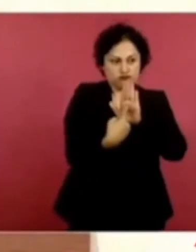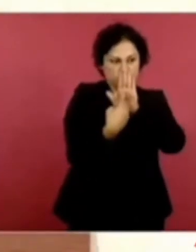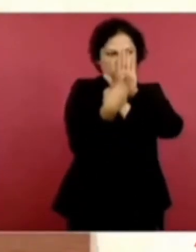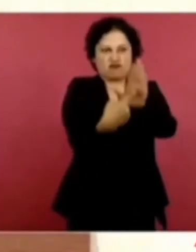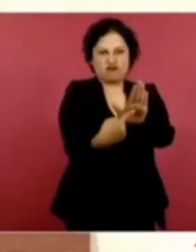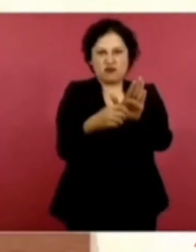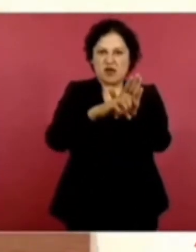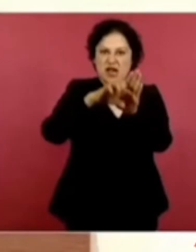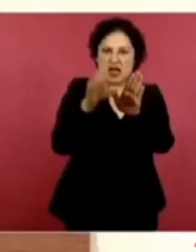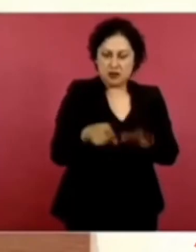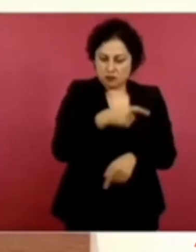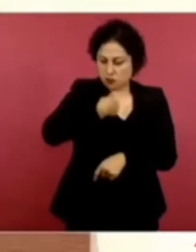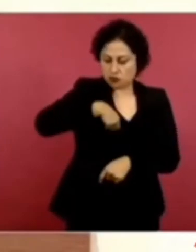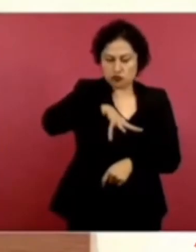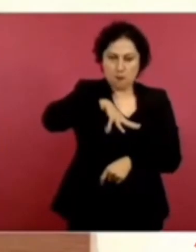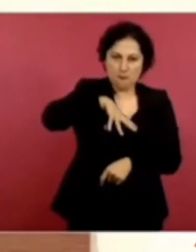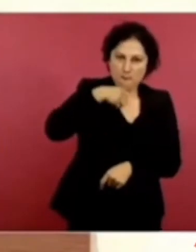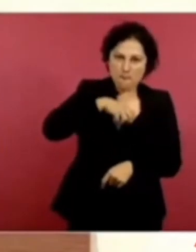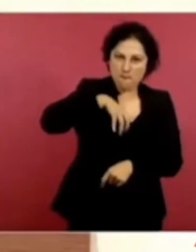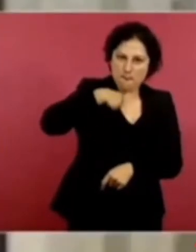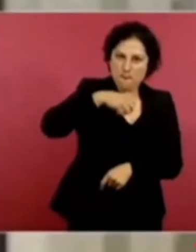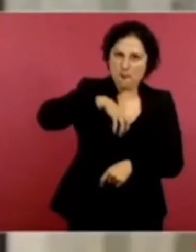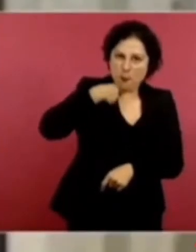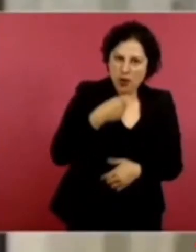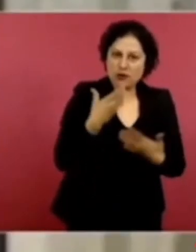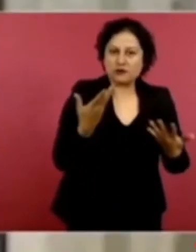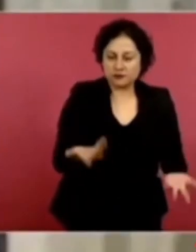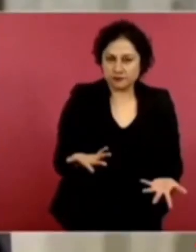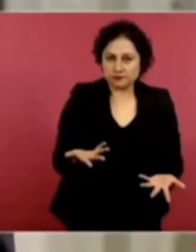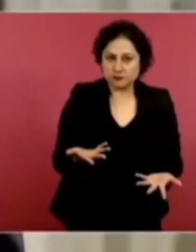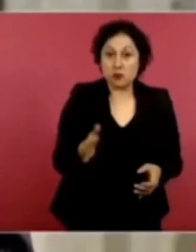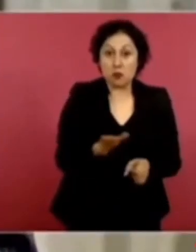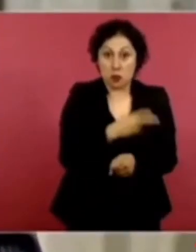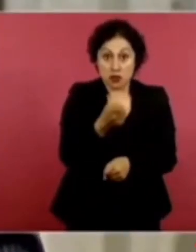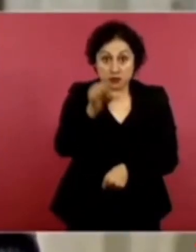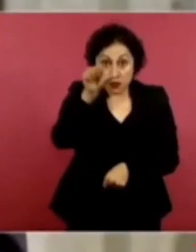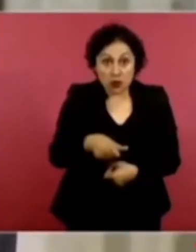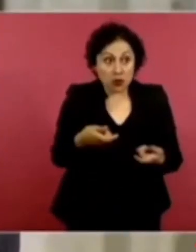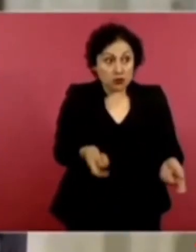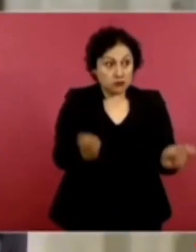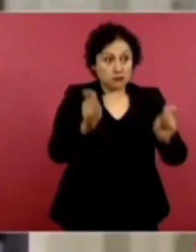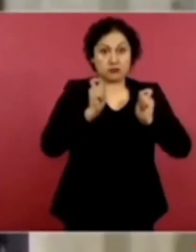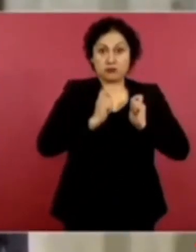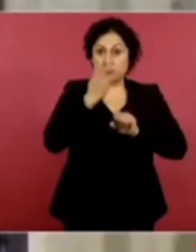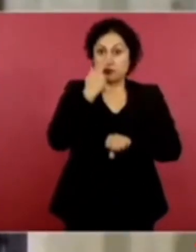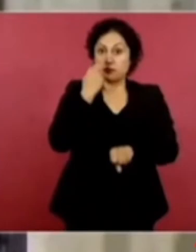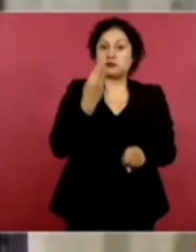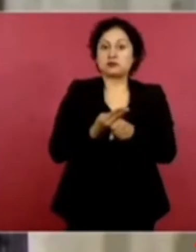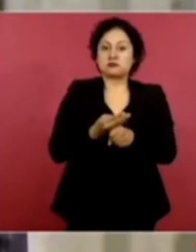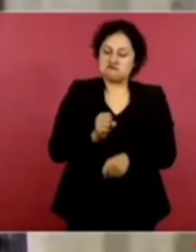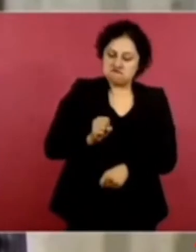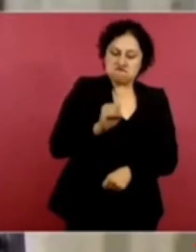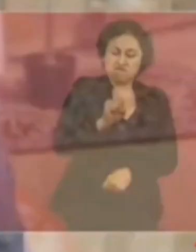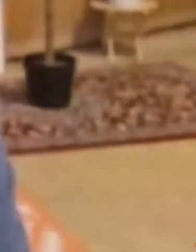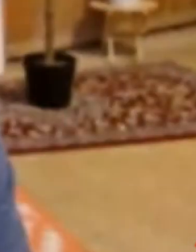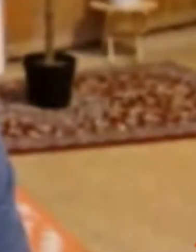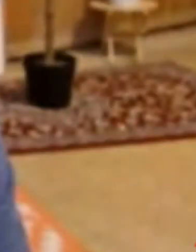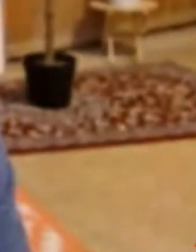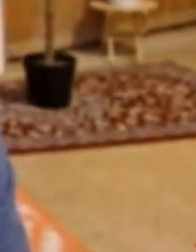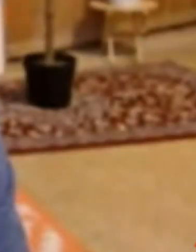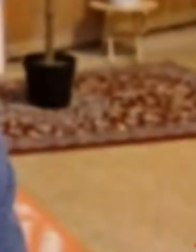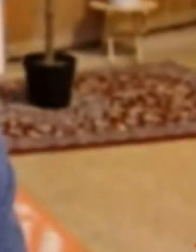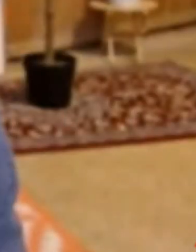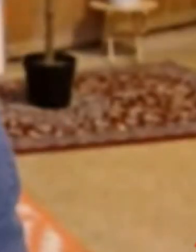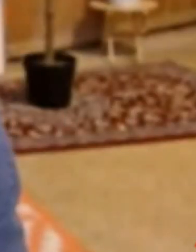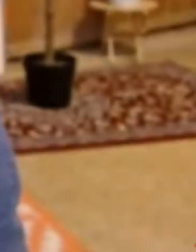determinación. Así que debemos asumir... Estas son las declaraciones muy importantes, muy interesantes en esta, el abanderamiento